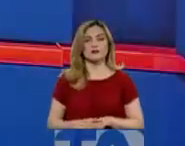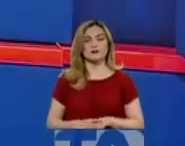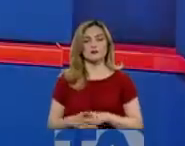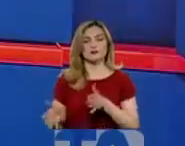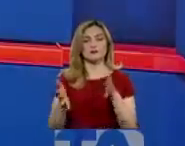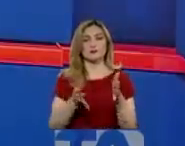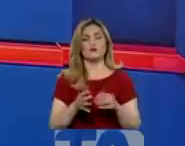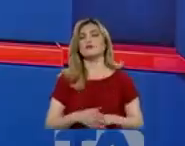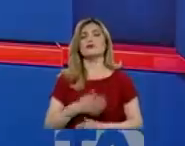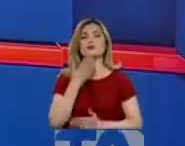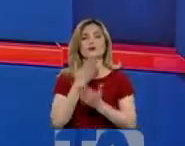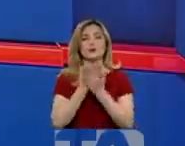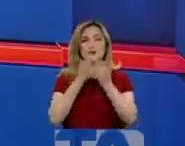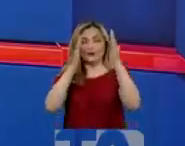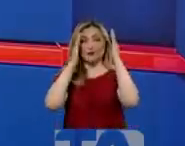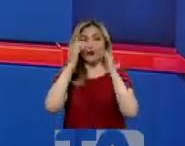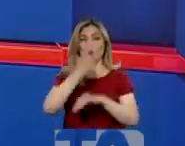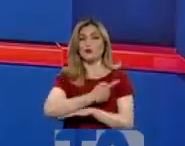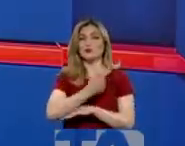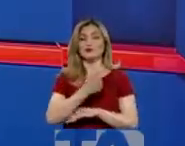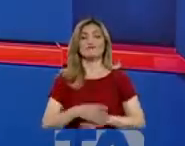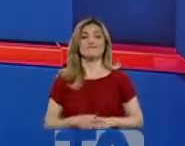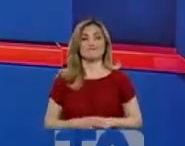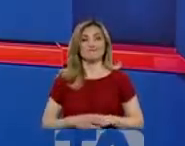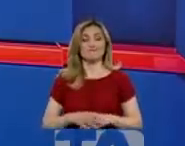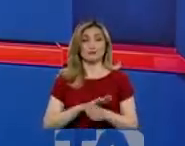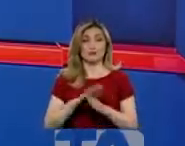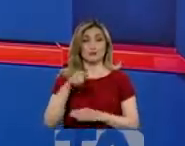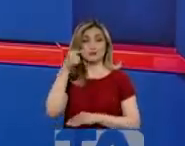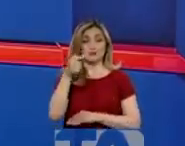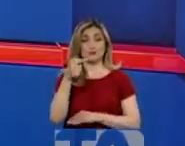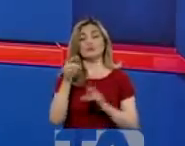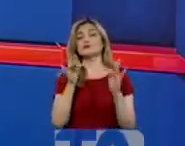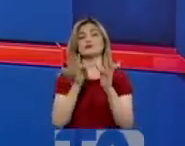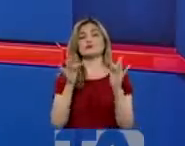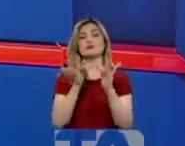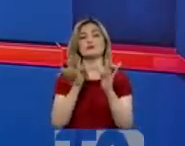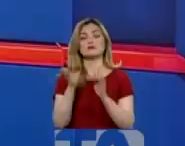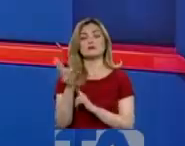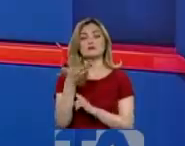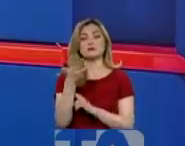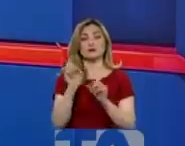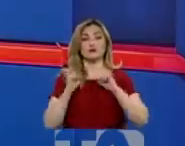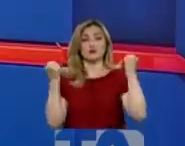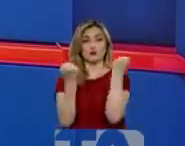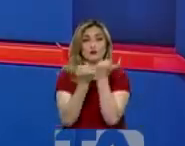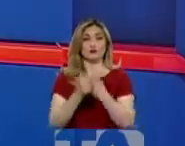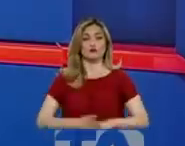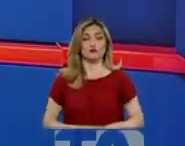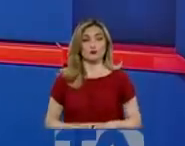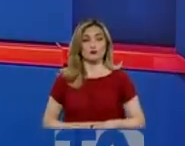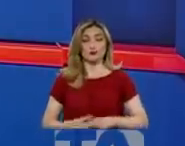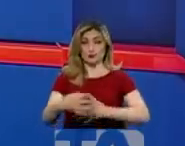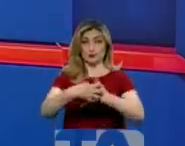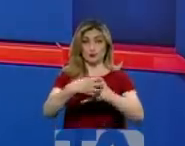amigos les agradecemos por haber estado este día junto a nosotros y les invitamos para que se comuniquen a través de nuestras cuentas en redes sociales en